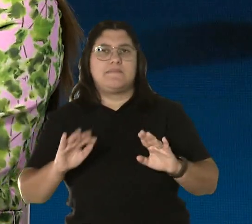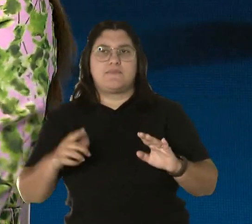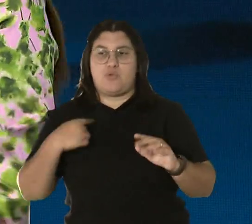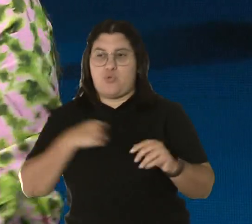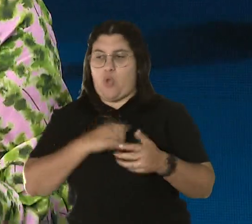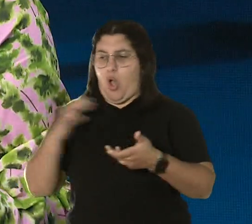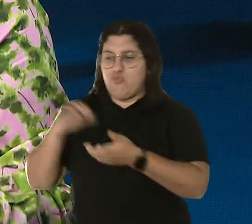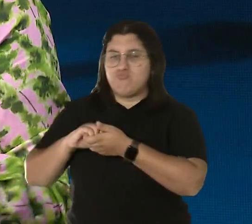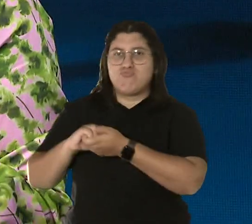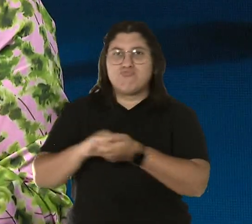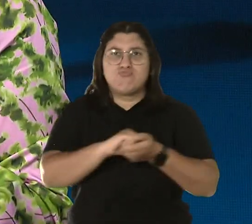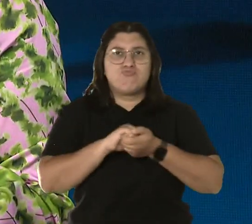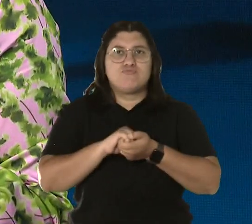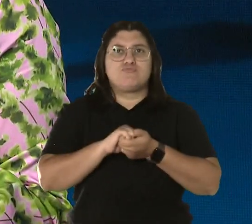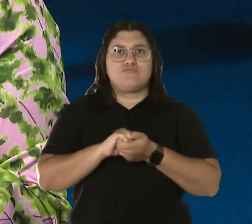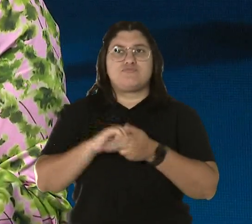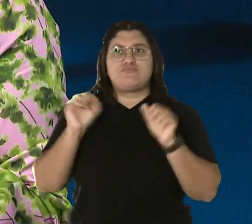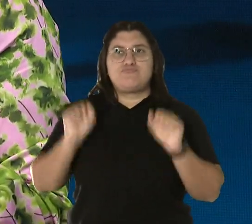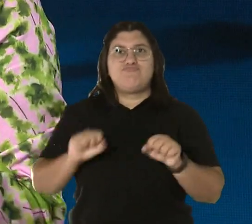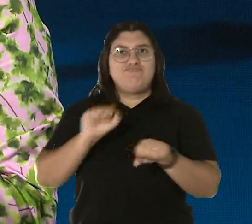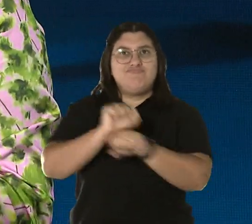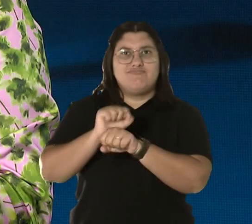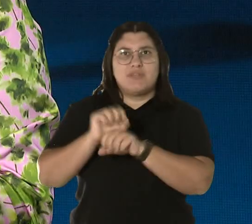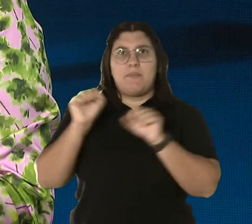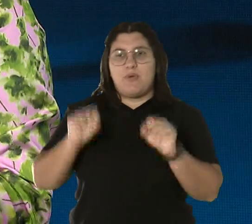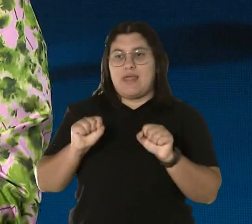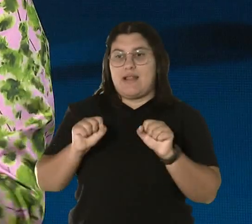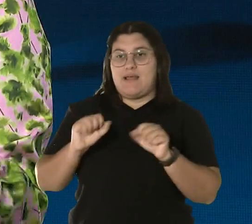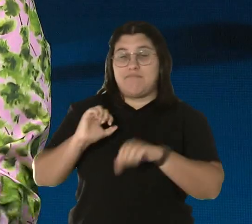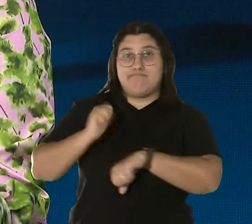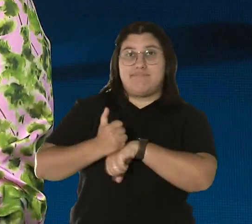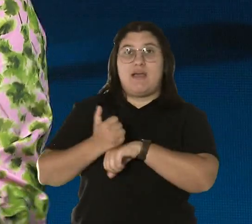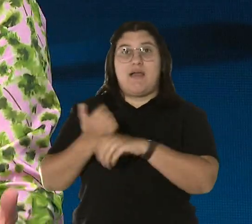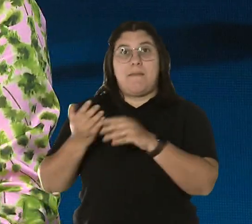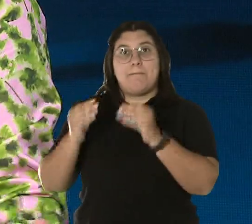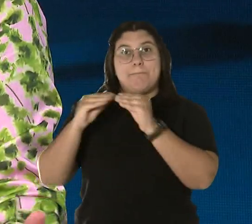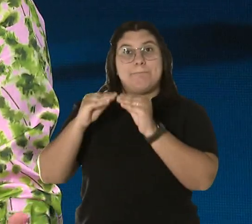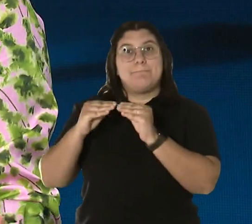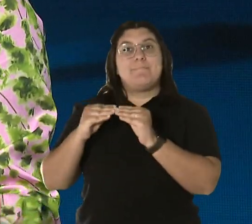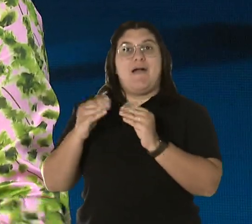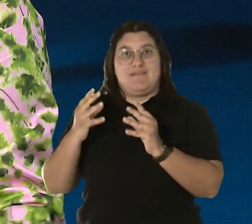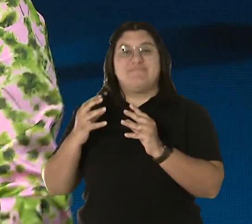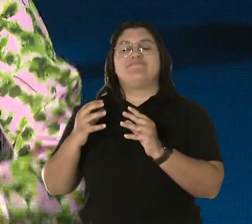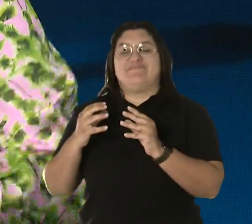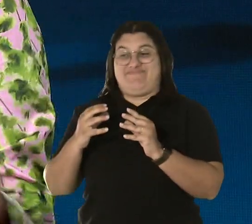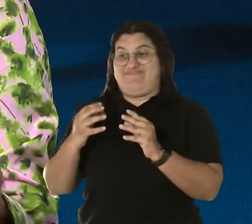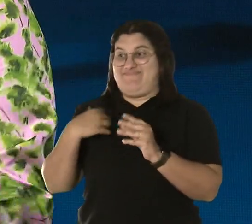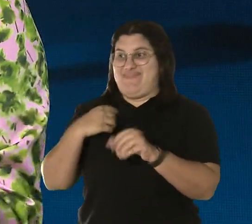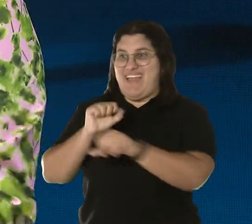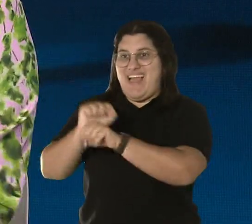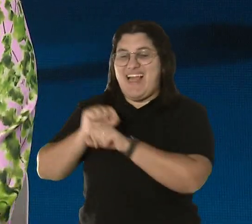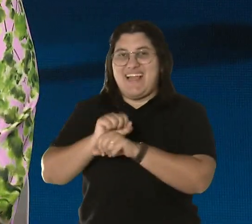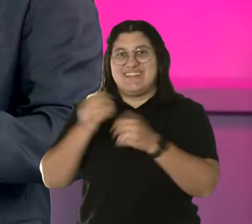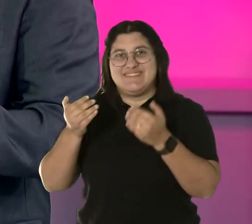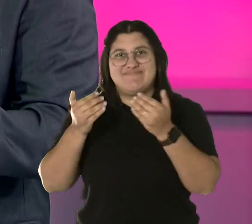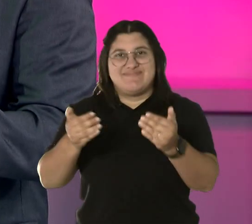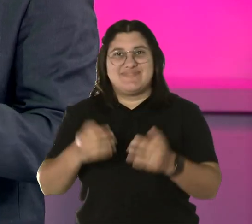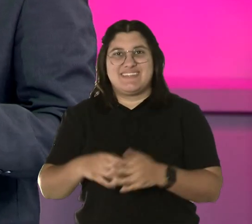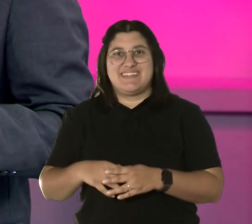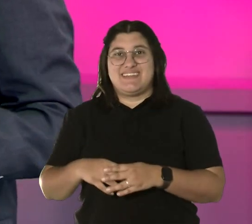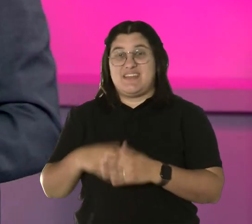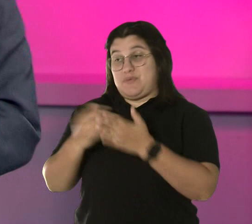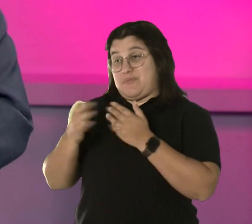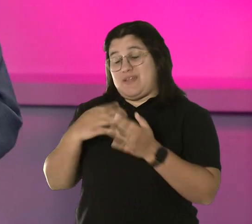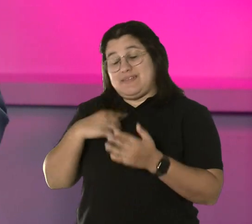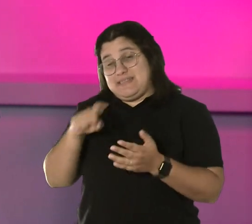juntos, ¿verdad?, unirnos para crear realmente más empleos y una clase trabajadora feliz y orgullosa de ser puertorriqueña que vamos a echar hacia adelante. Y hay veces que aunque nos duele hay que